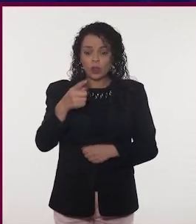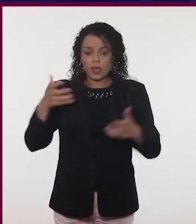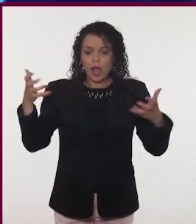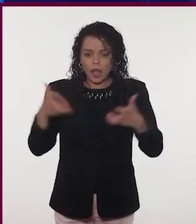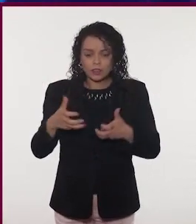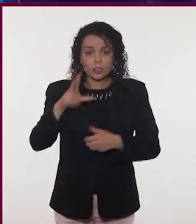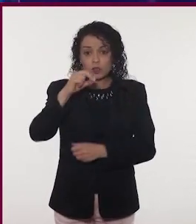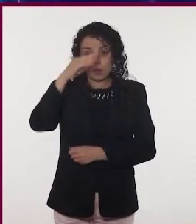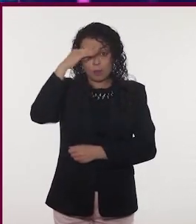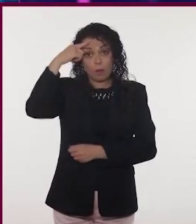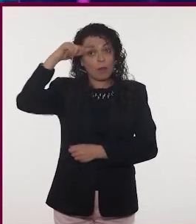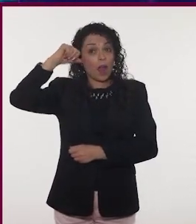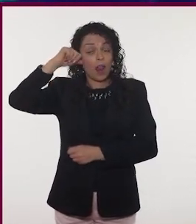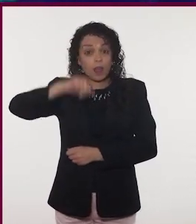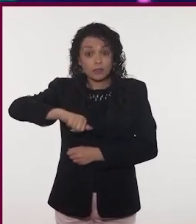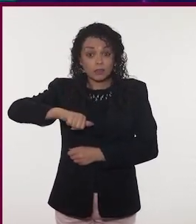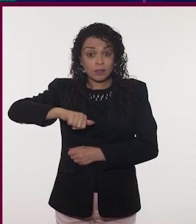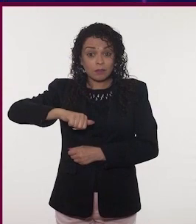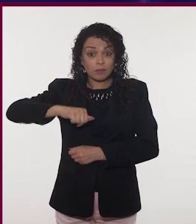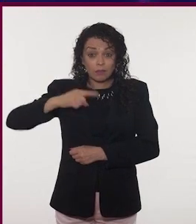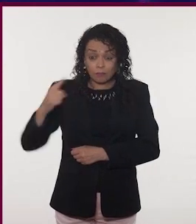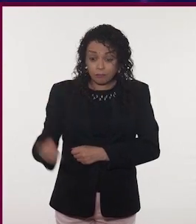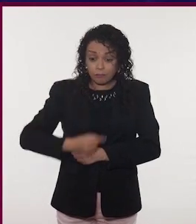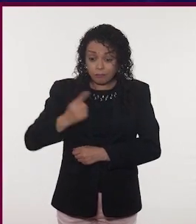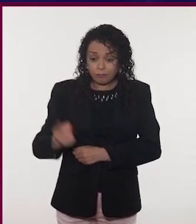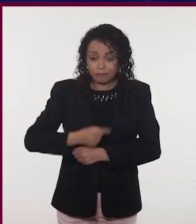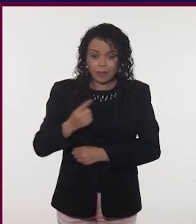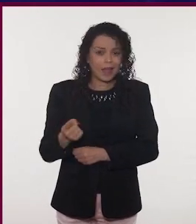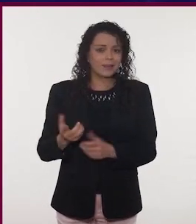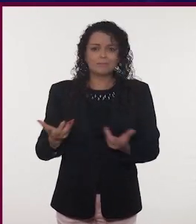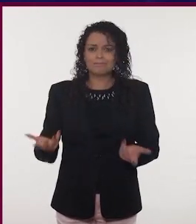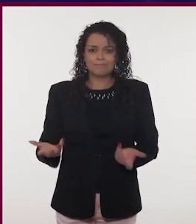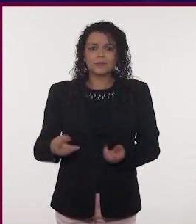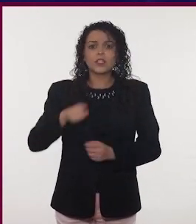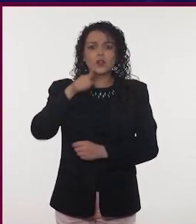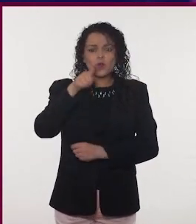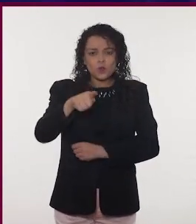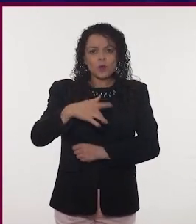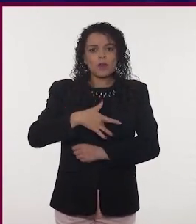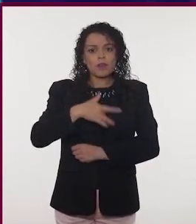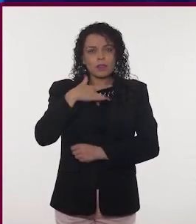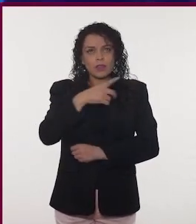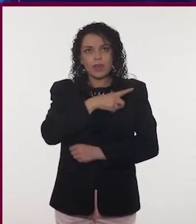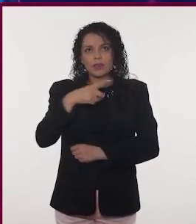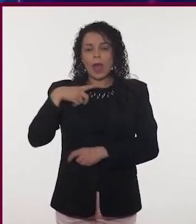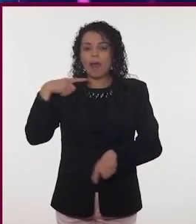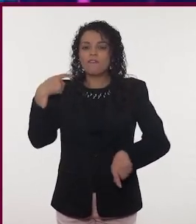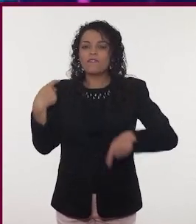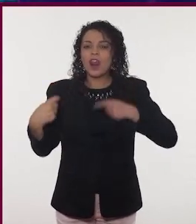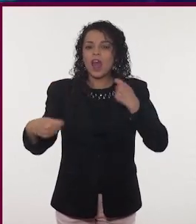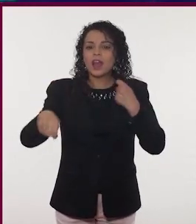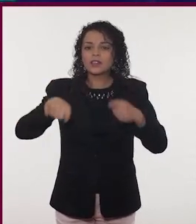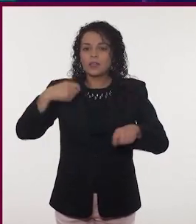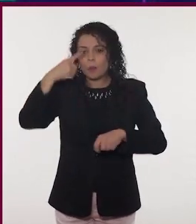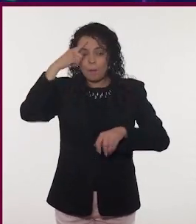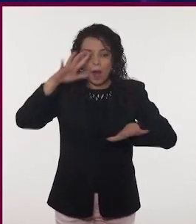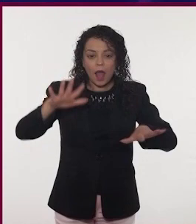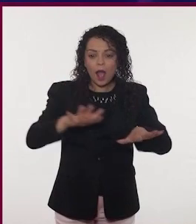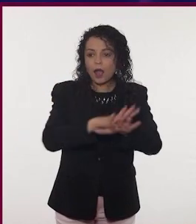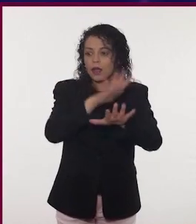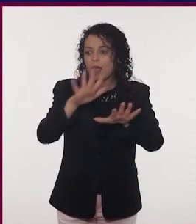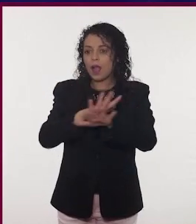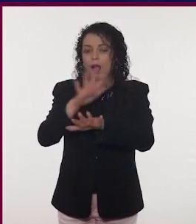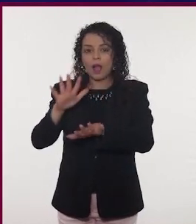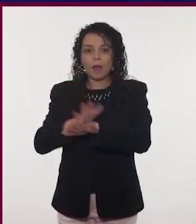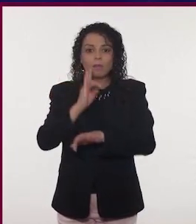siempre. Que sean como flexibles también consigo mismo para poder cambiar y adaptarse. La